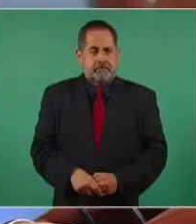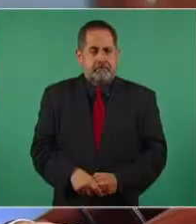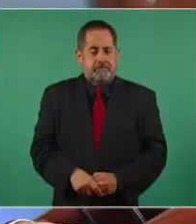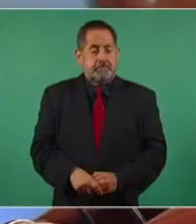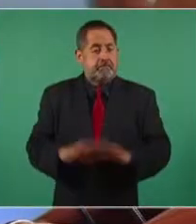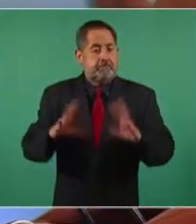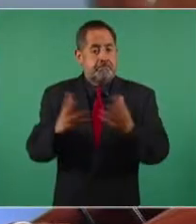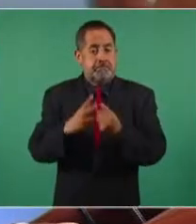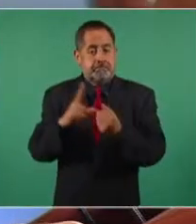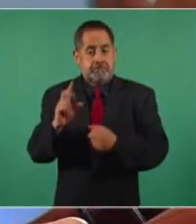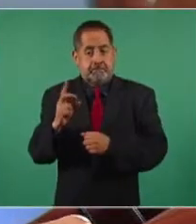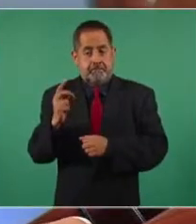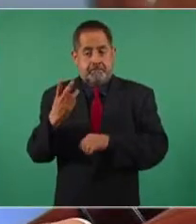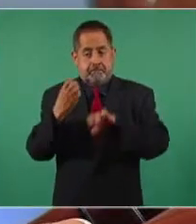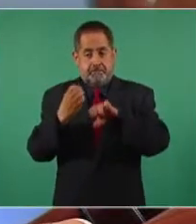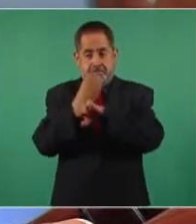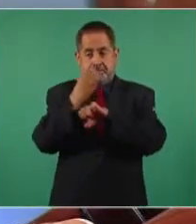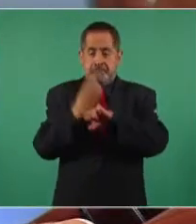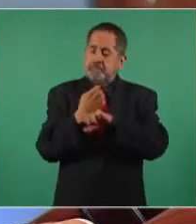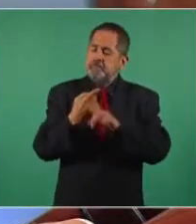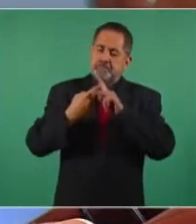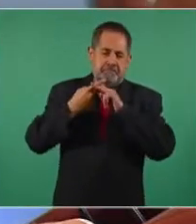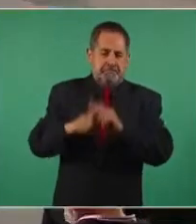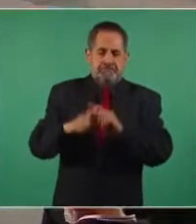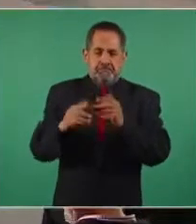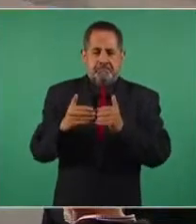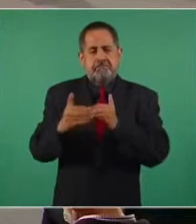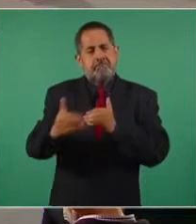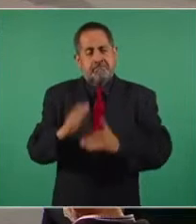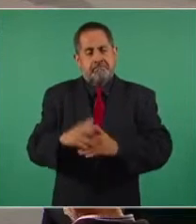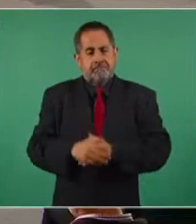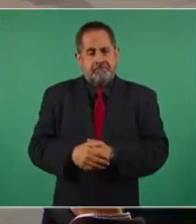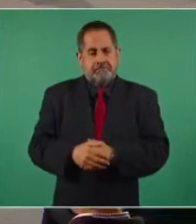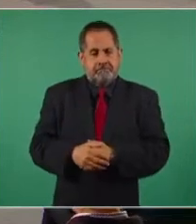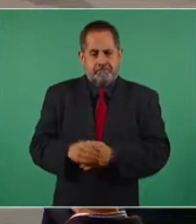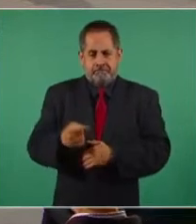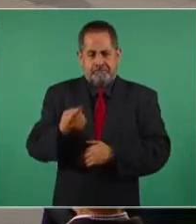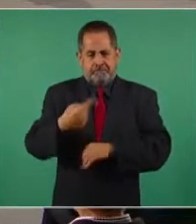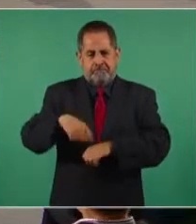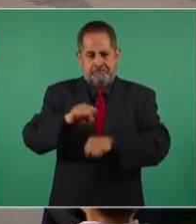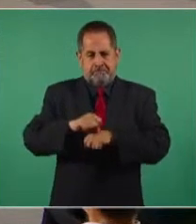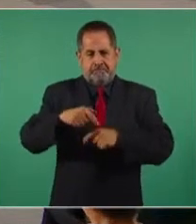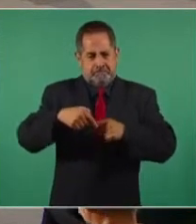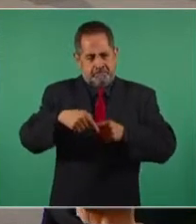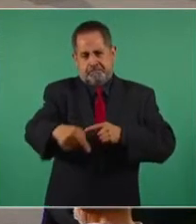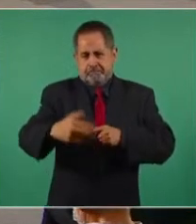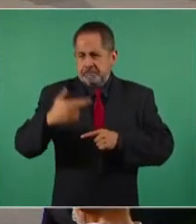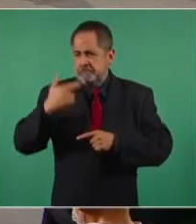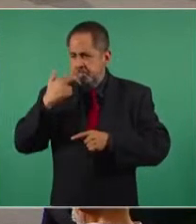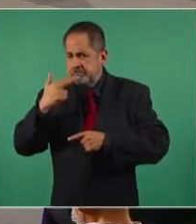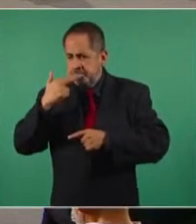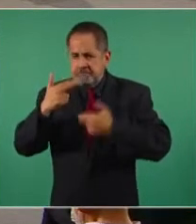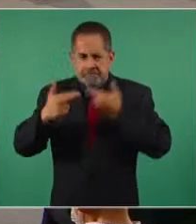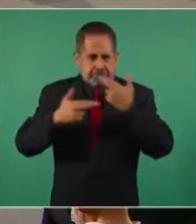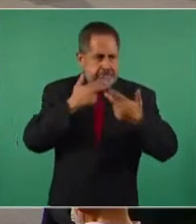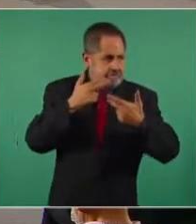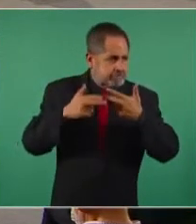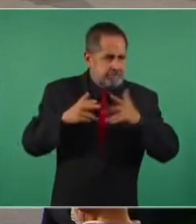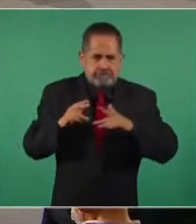y en esta semana se va a ir mejorando se va a ir normalizando